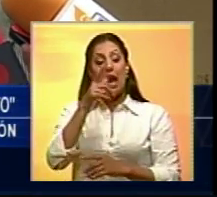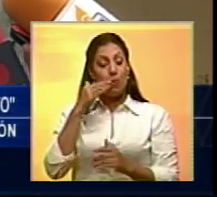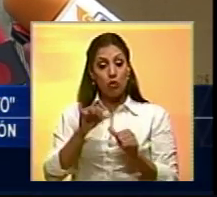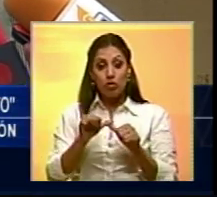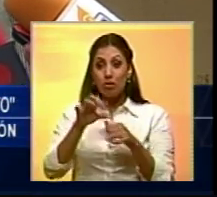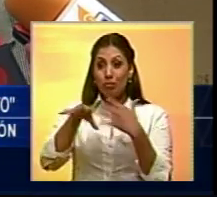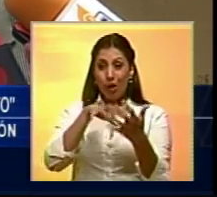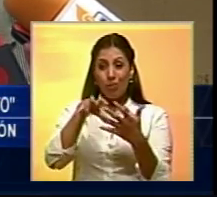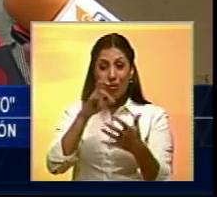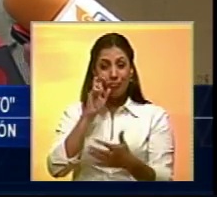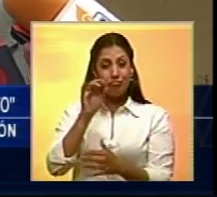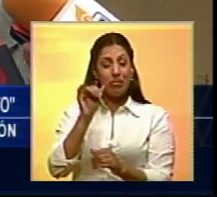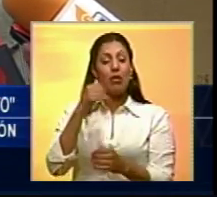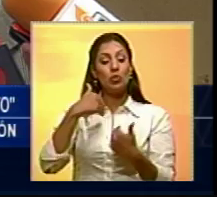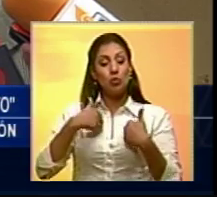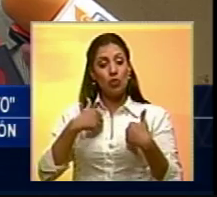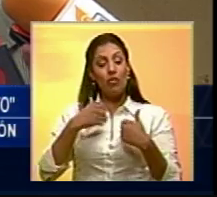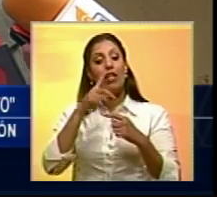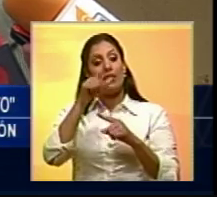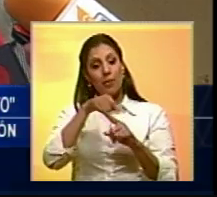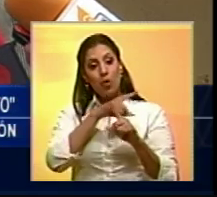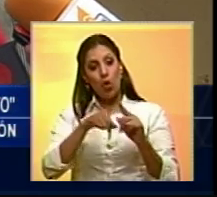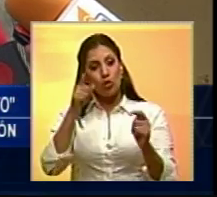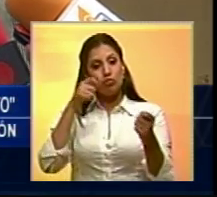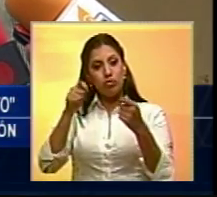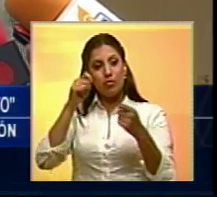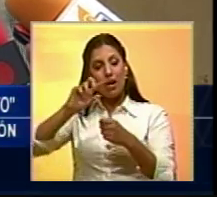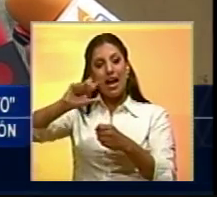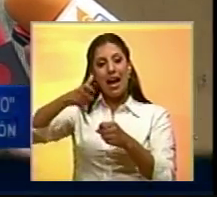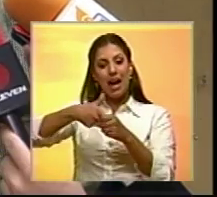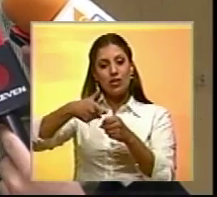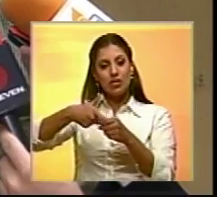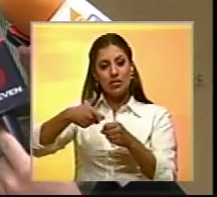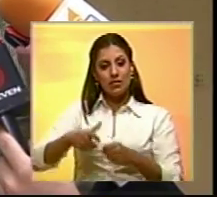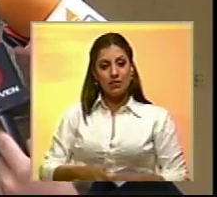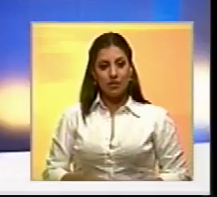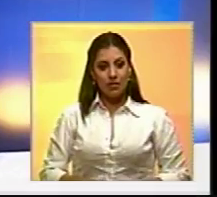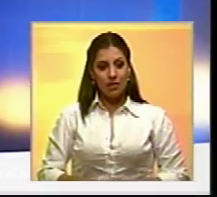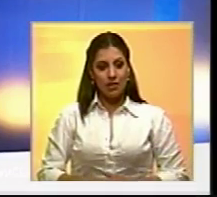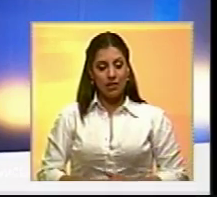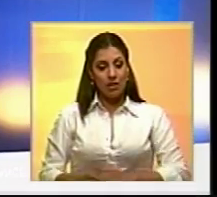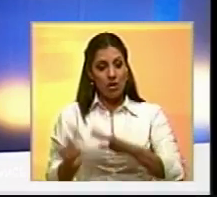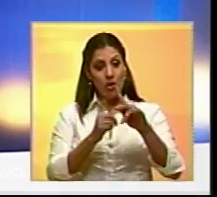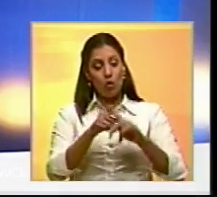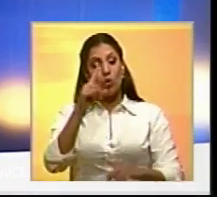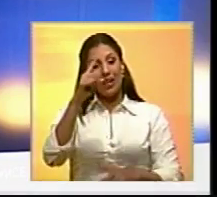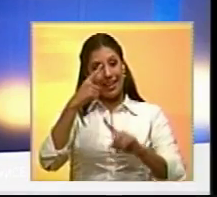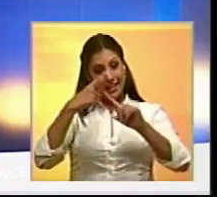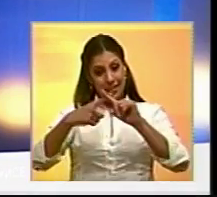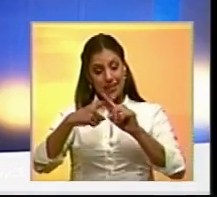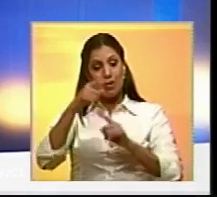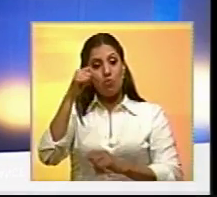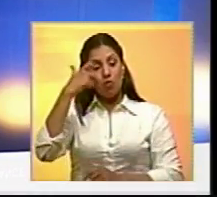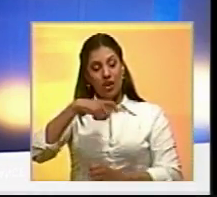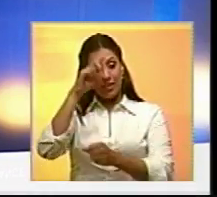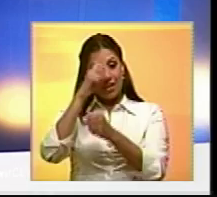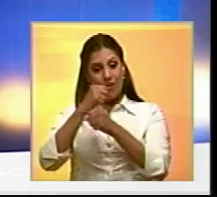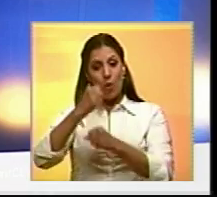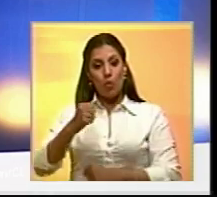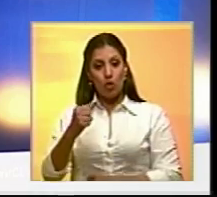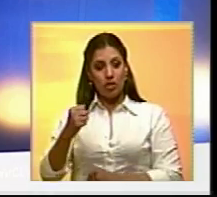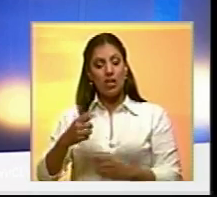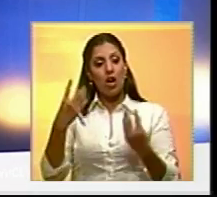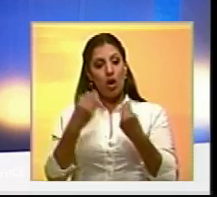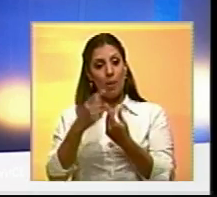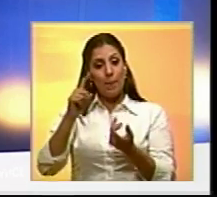continuar la situación podría afectarse igualmente la distribución del gasoil. Un exfuncionario de la Policía Municipal de Chacao y